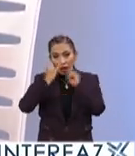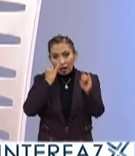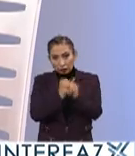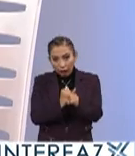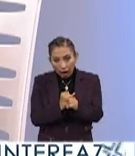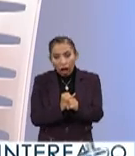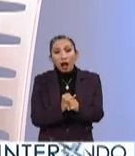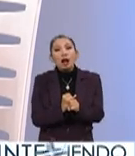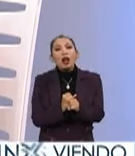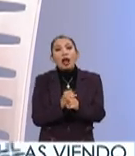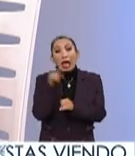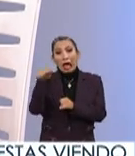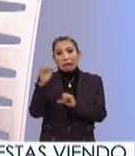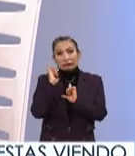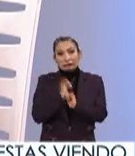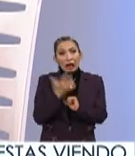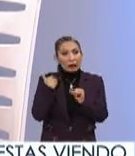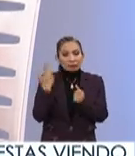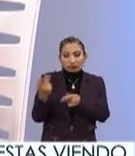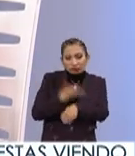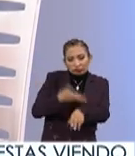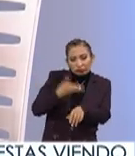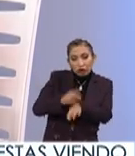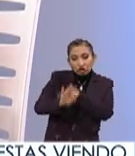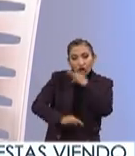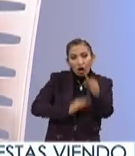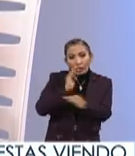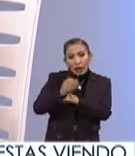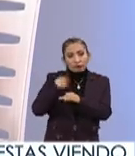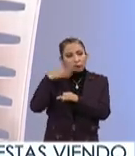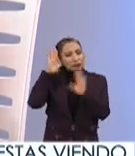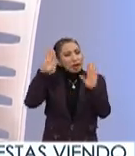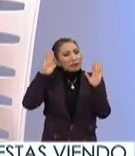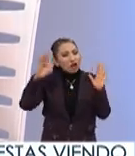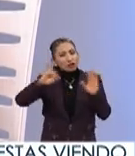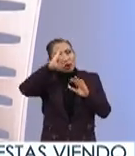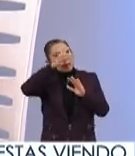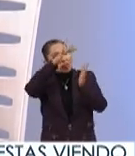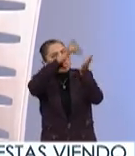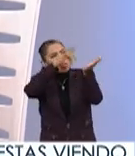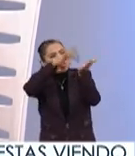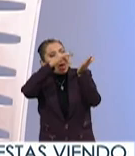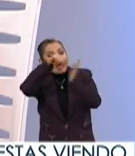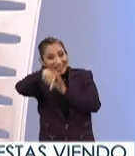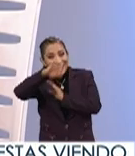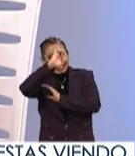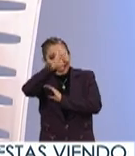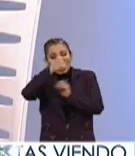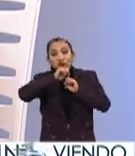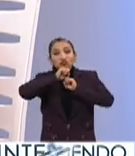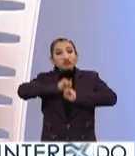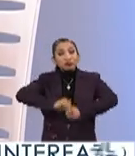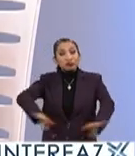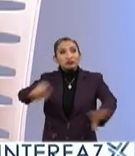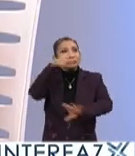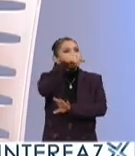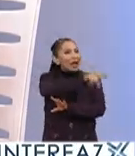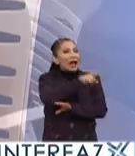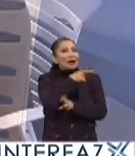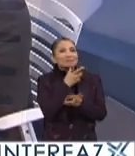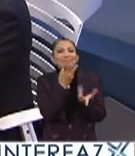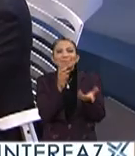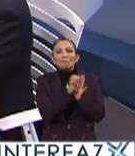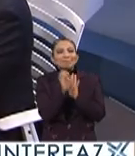Internacional. Es decir, él se encarga de gestionar todas esas fantásticas imágenes que nos llegan desde la Estación Espacial Internacional, desde